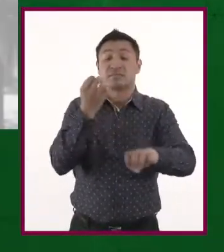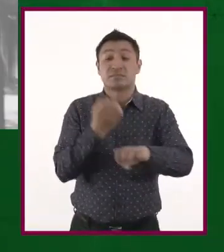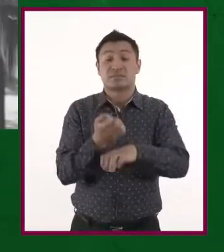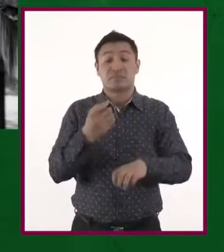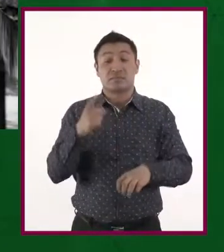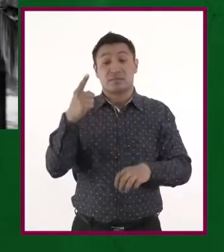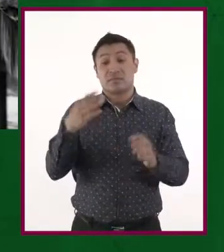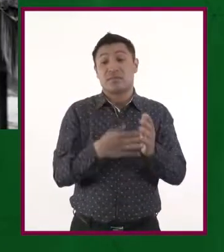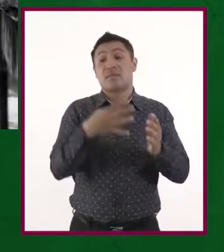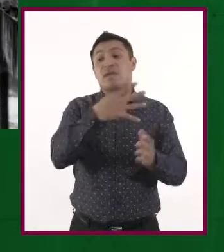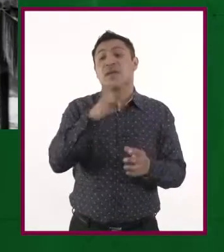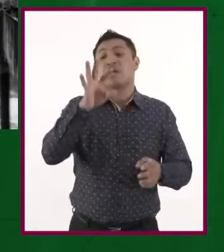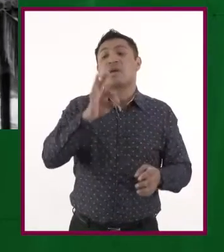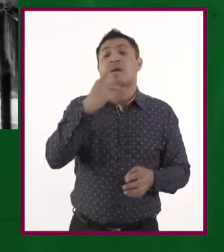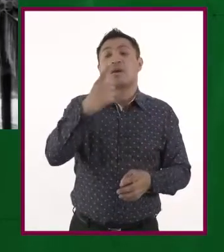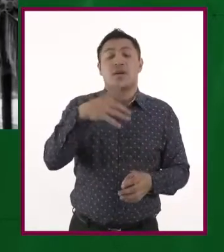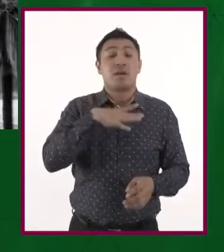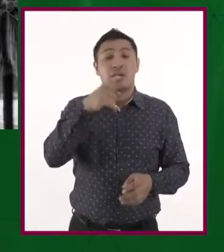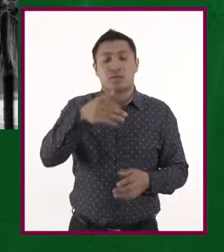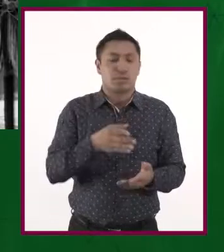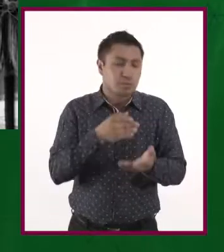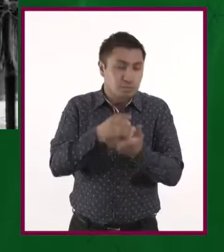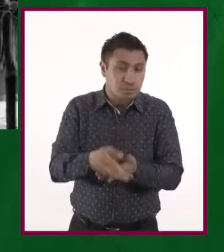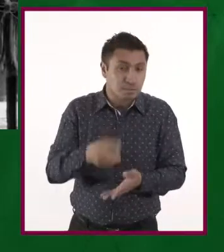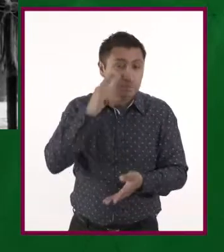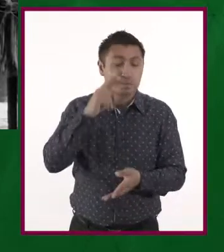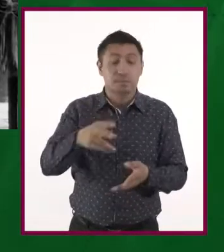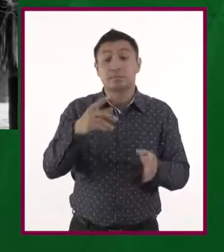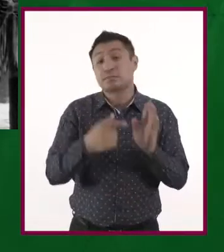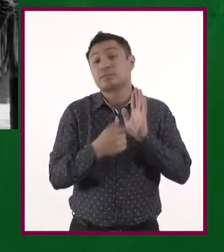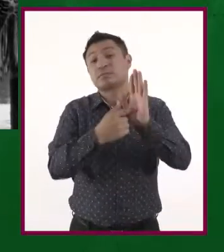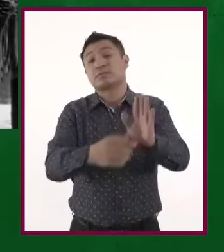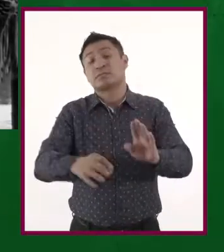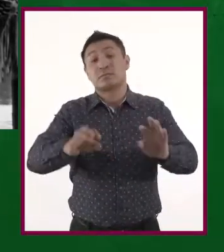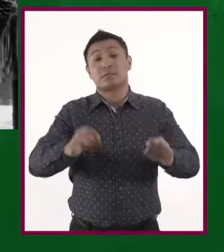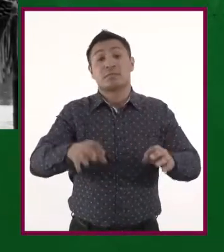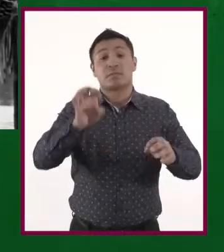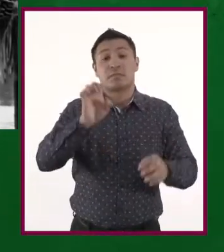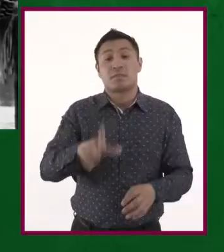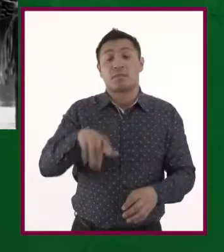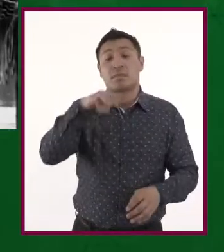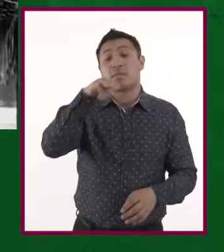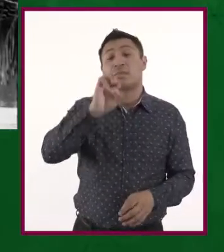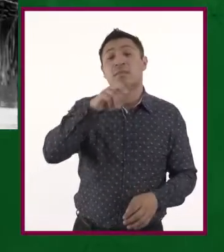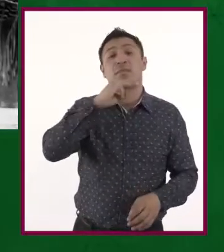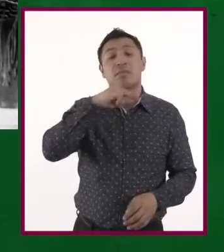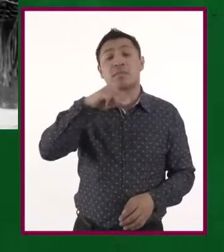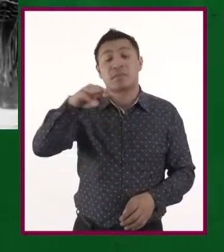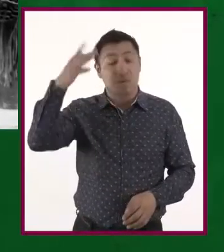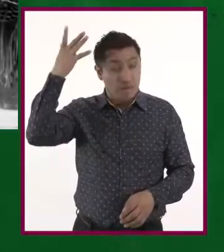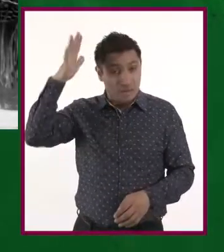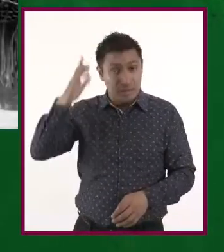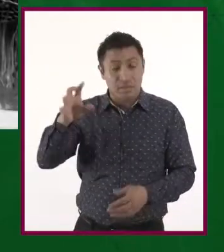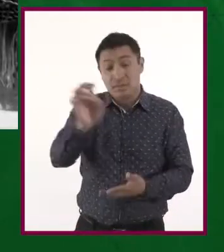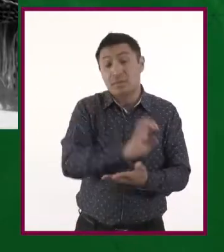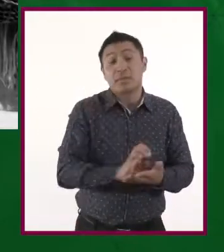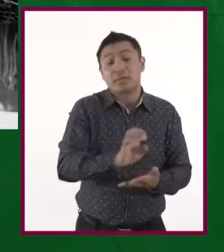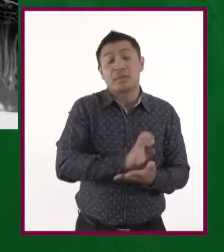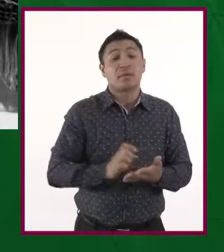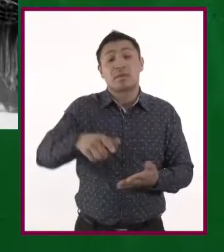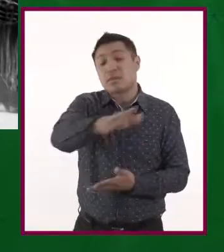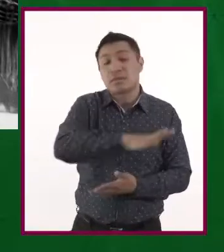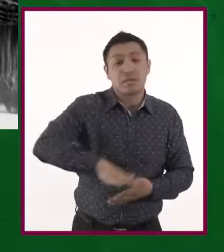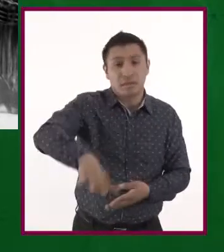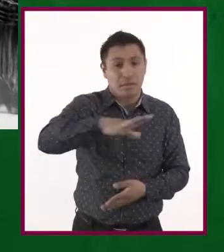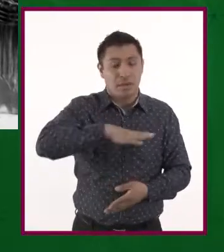1941, podrás acceder a una presentación de la obra El Mensajero del Sol. El escenario se forma